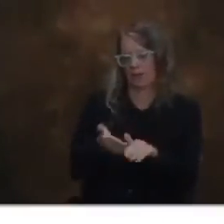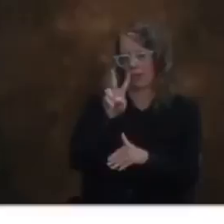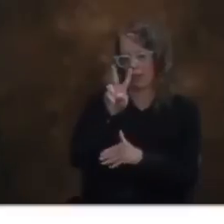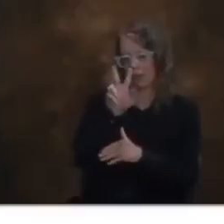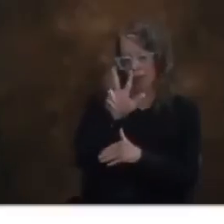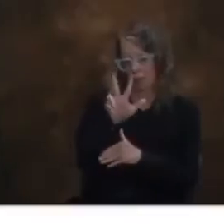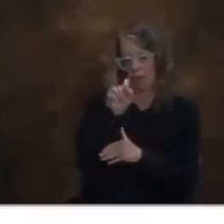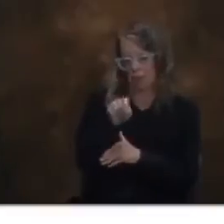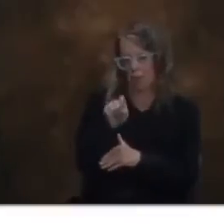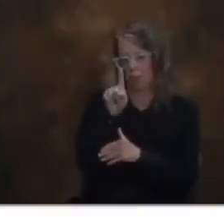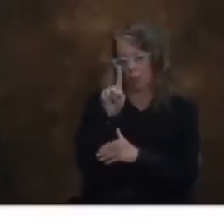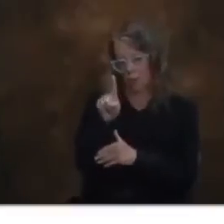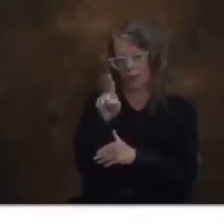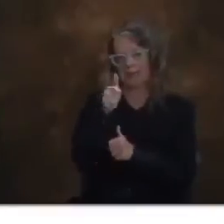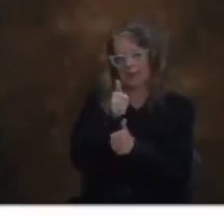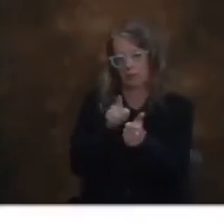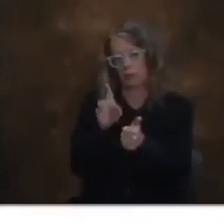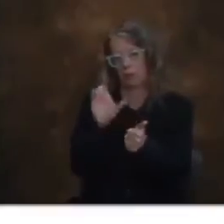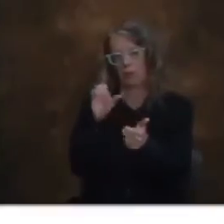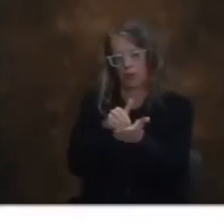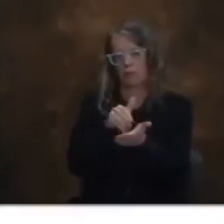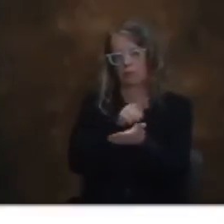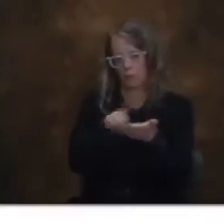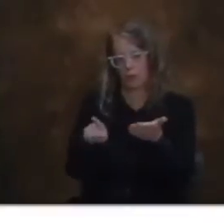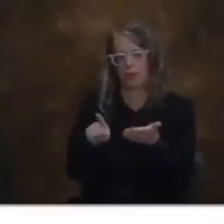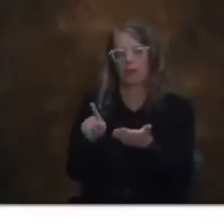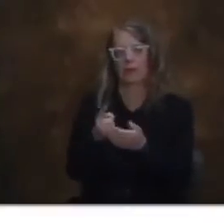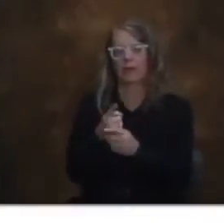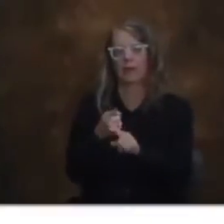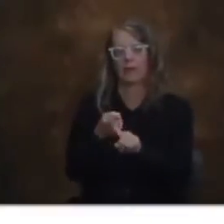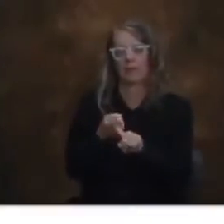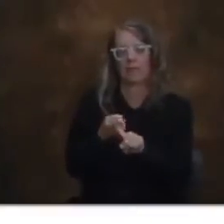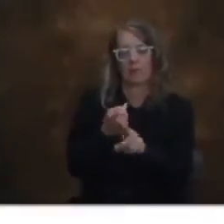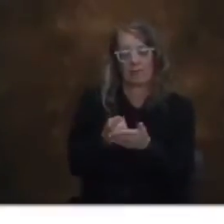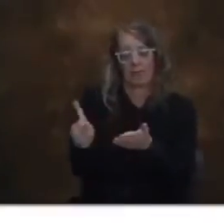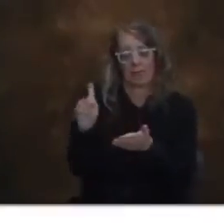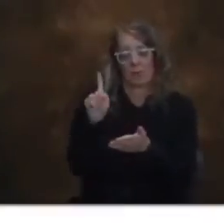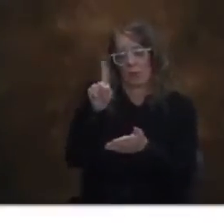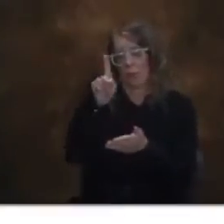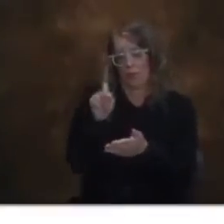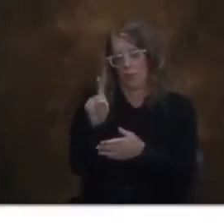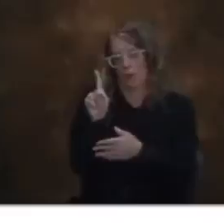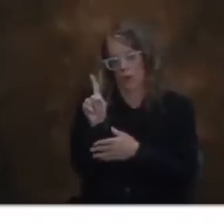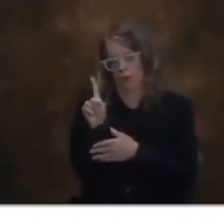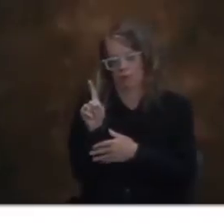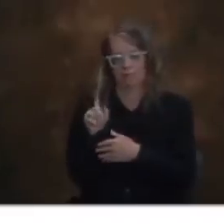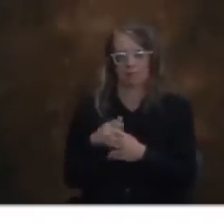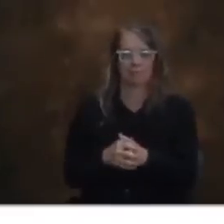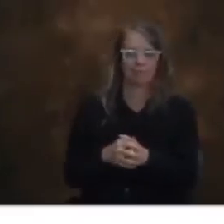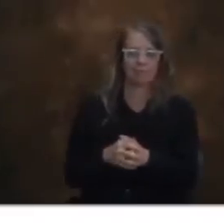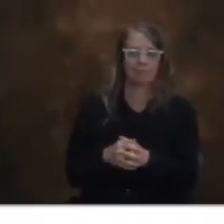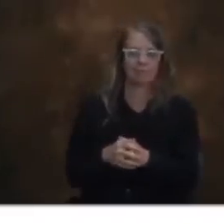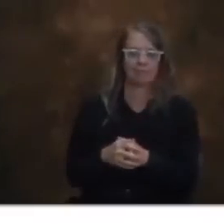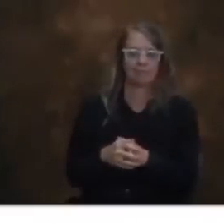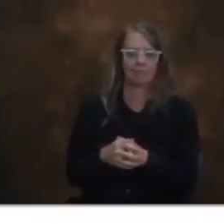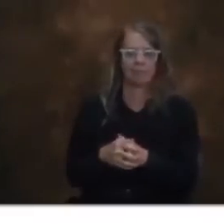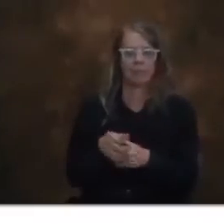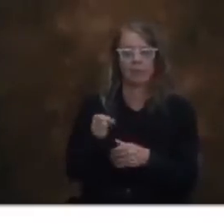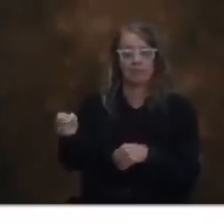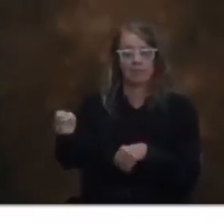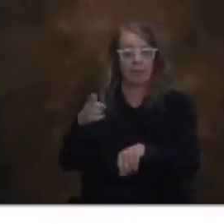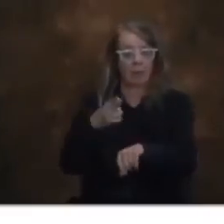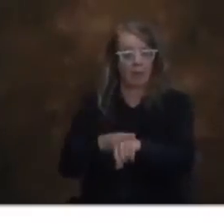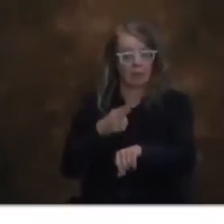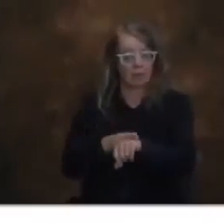aumentado del 11 al 31 por cada 100.000 personas desde la semana pasada las hospitalizaciones